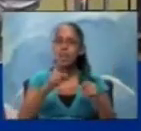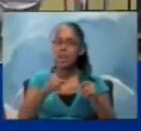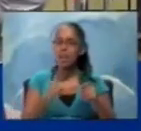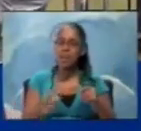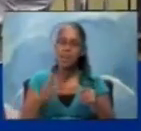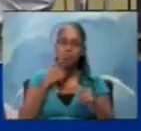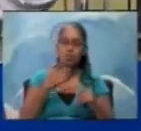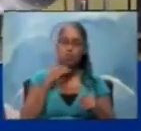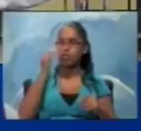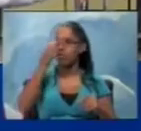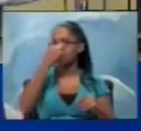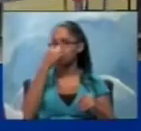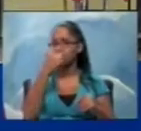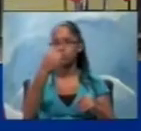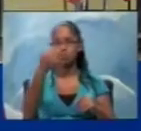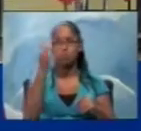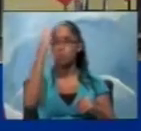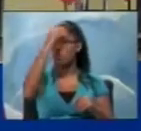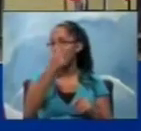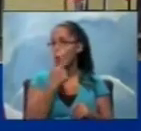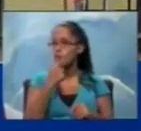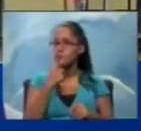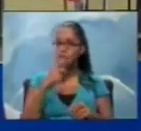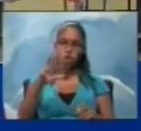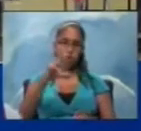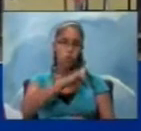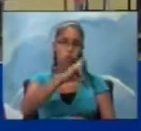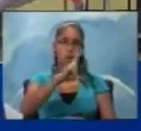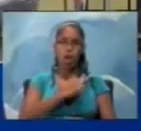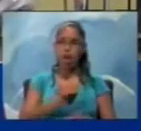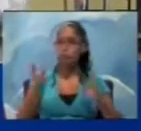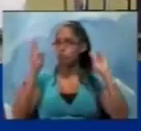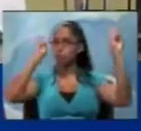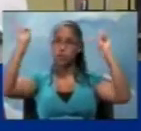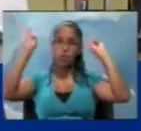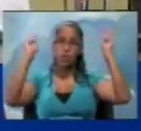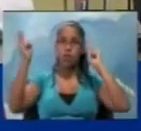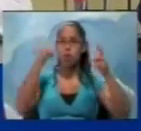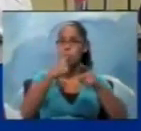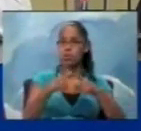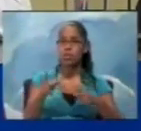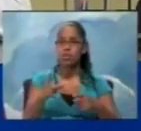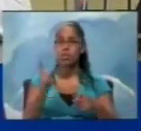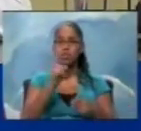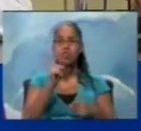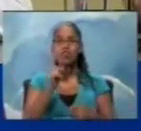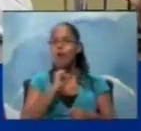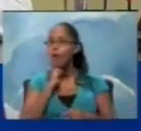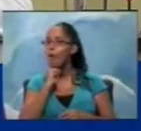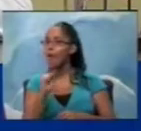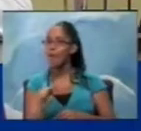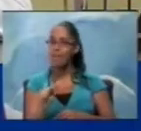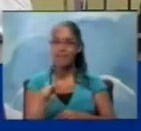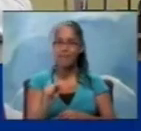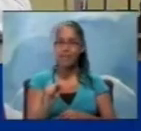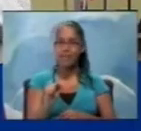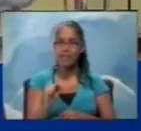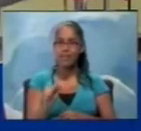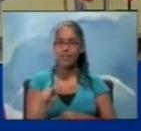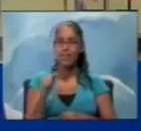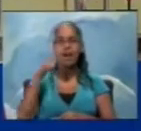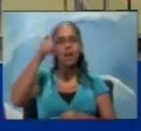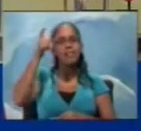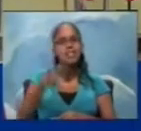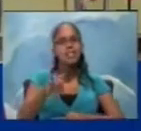con la nariz puyúa, bien hermoso, bien elegante, como un artista de cine. No. ¡No!